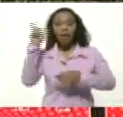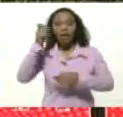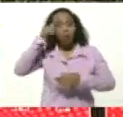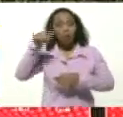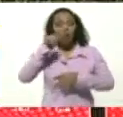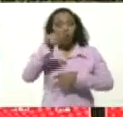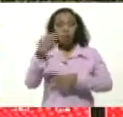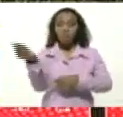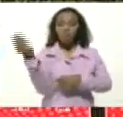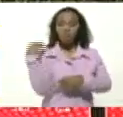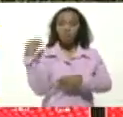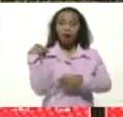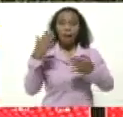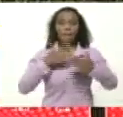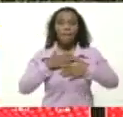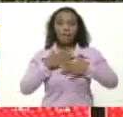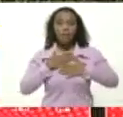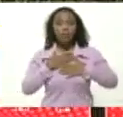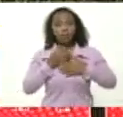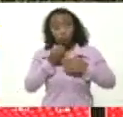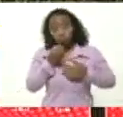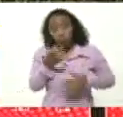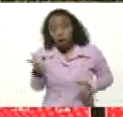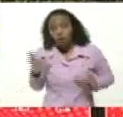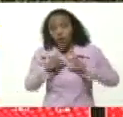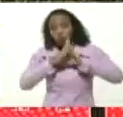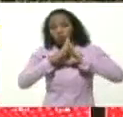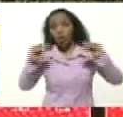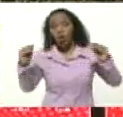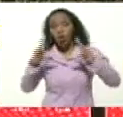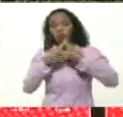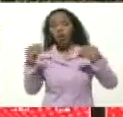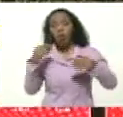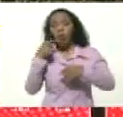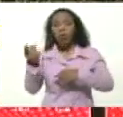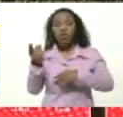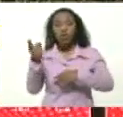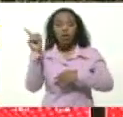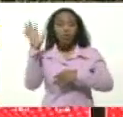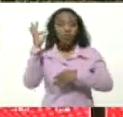me transmitas, bueno, todo, como dijo Magali.